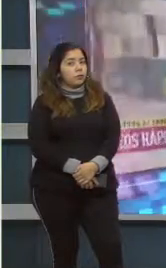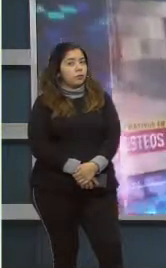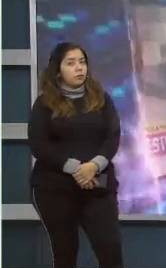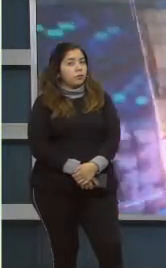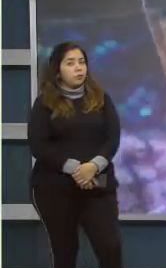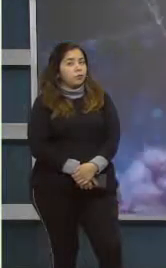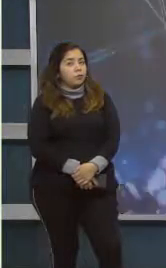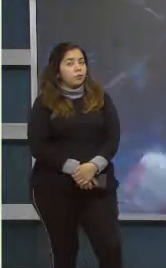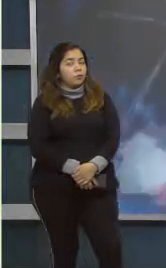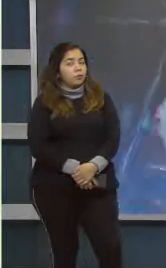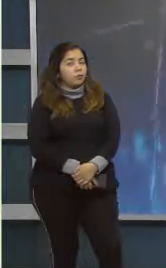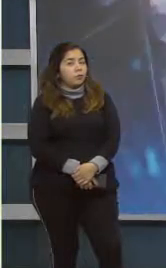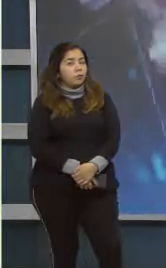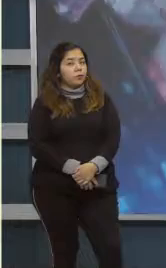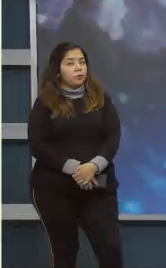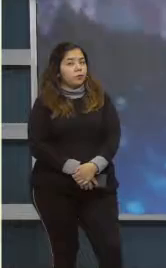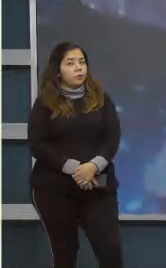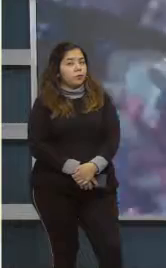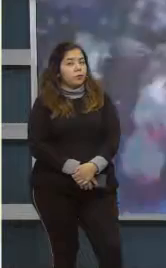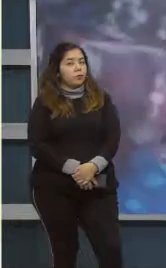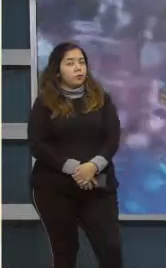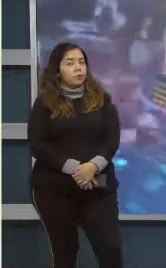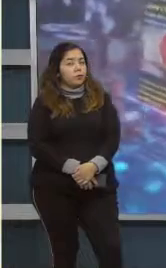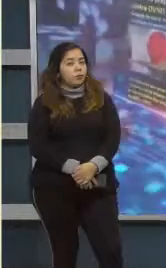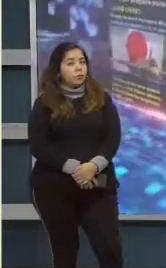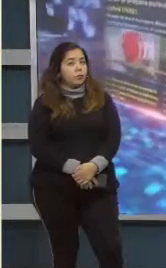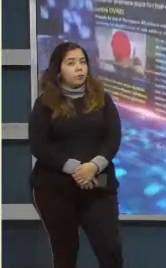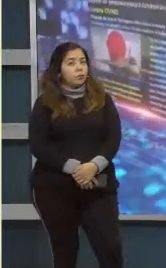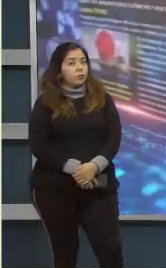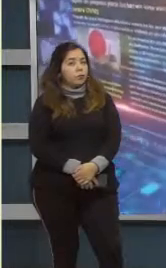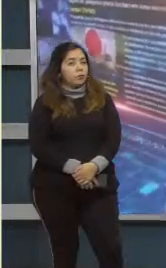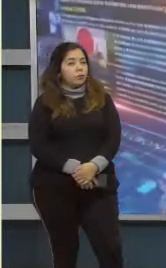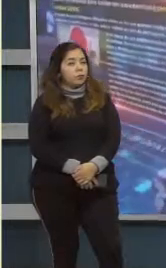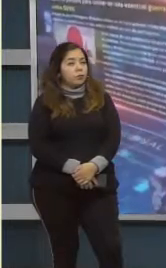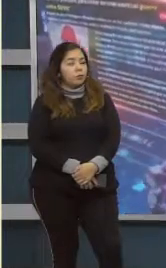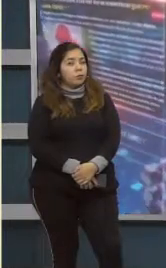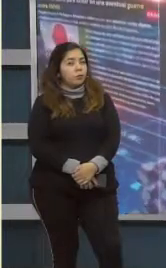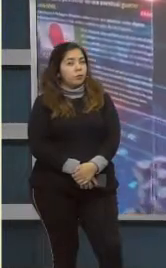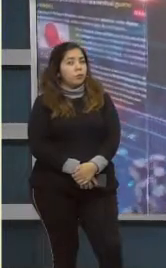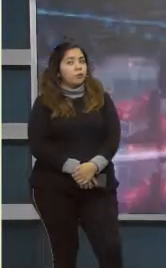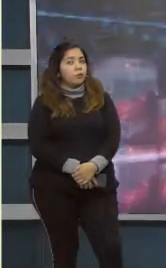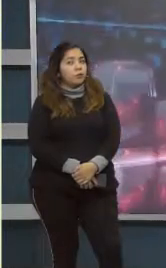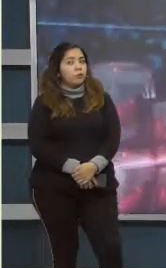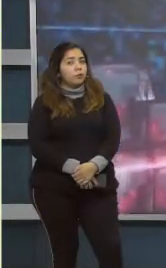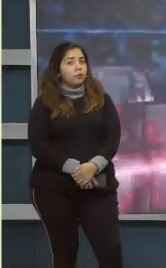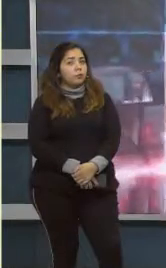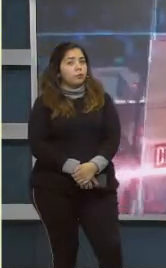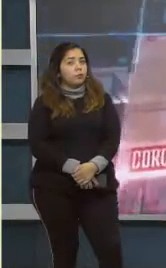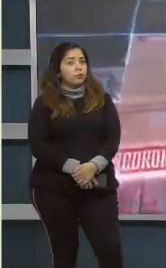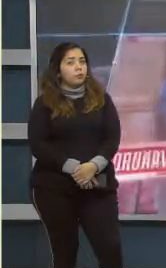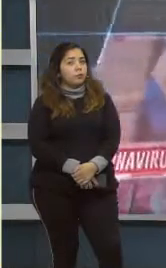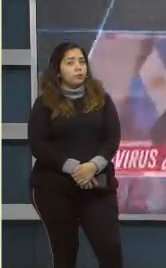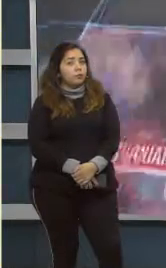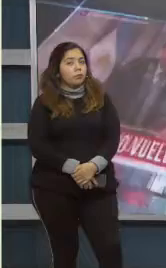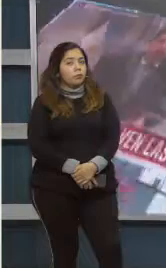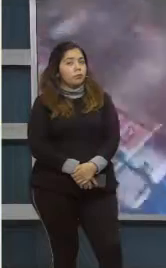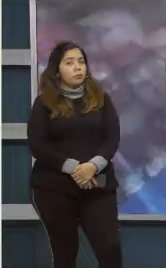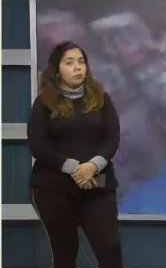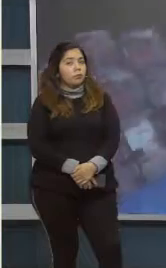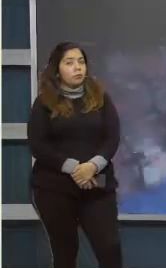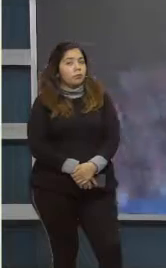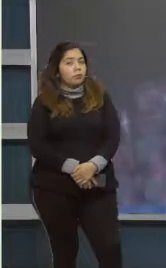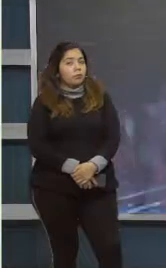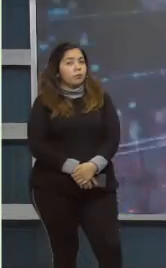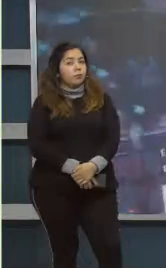dar un primer lugar. En los colegios preuniversitarios, eso ya se había discutido, y lo que sí, tal como está